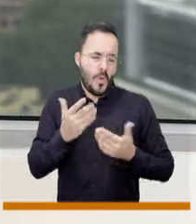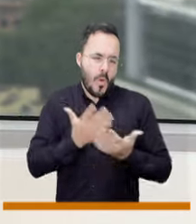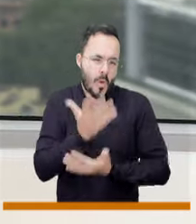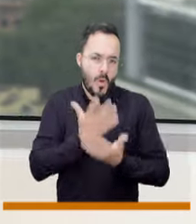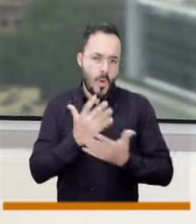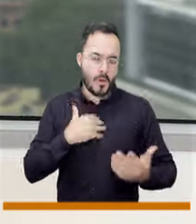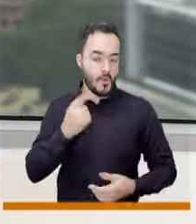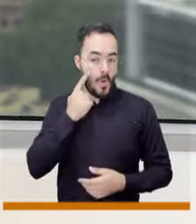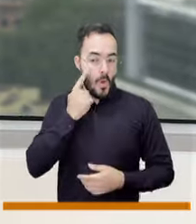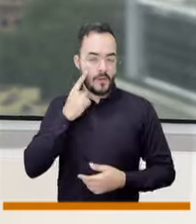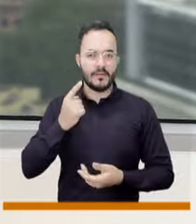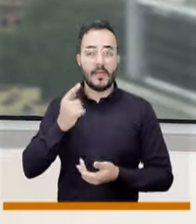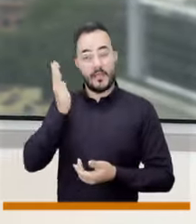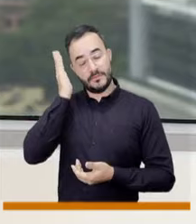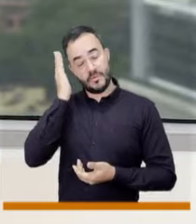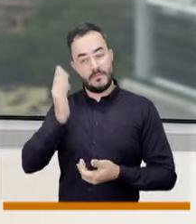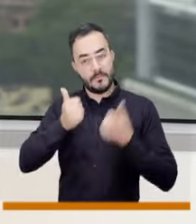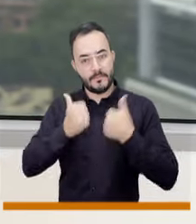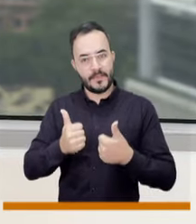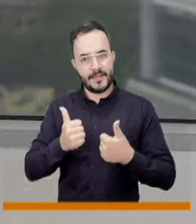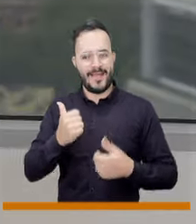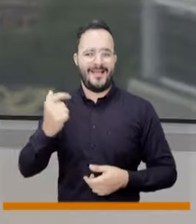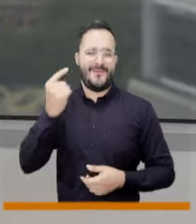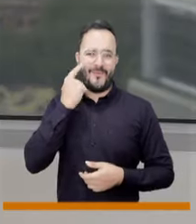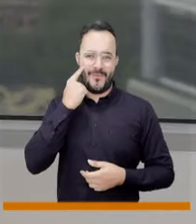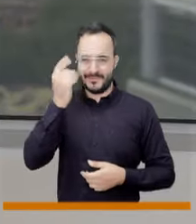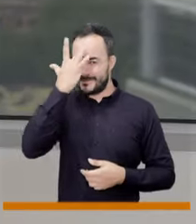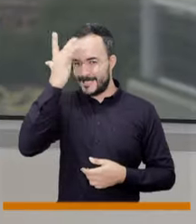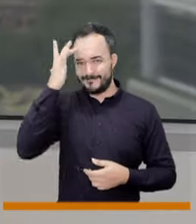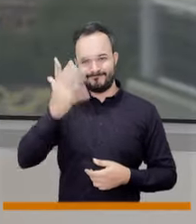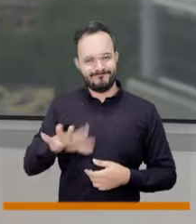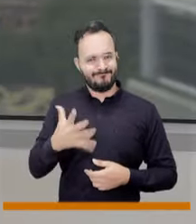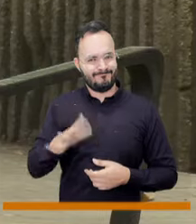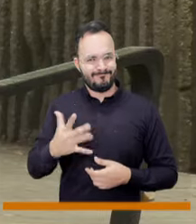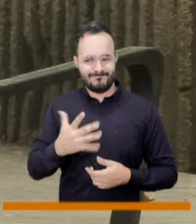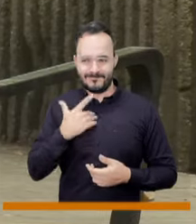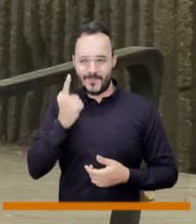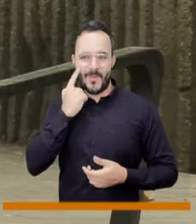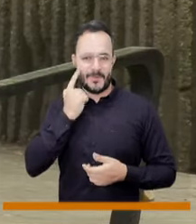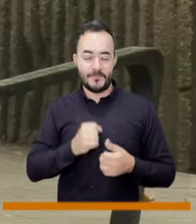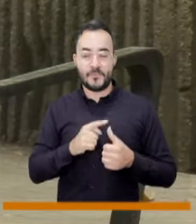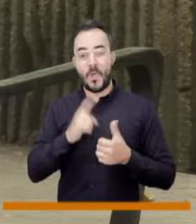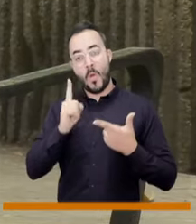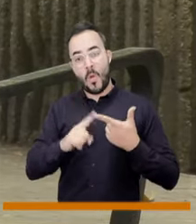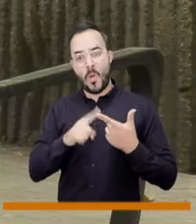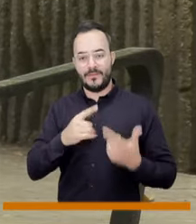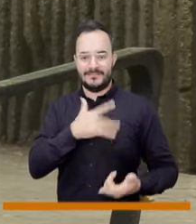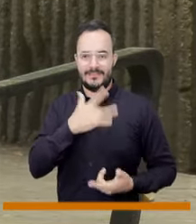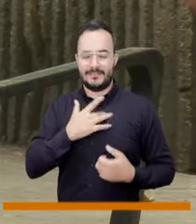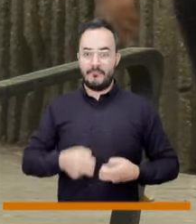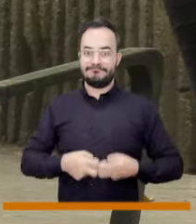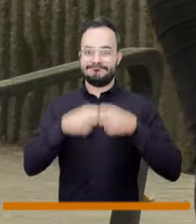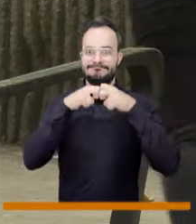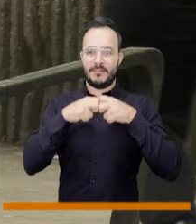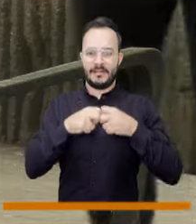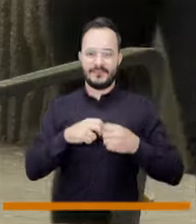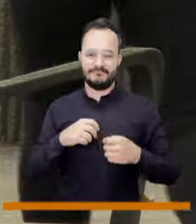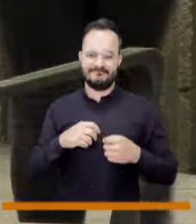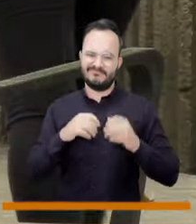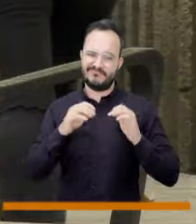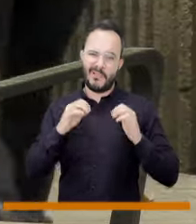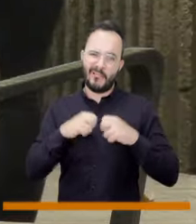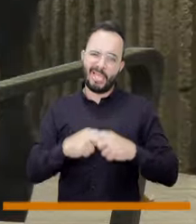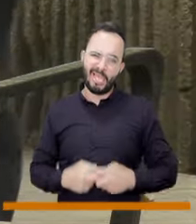Si tú estás durmiendo mal, no está bien la salud mental. Pero además, si tu ánimo es predominantemente bajito